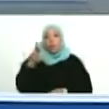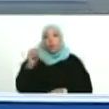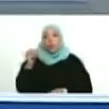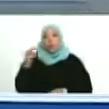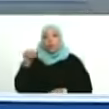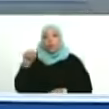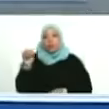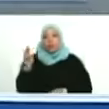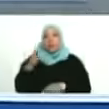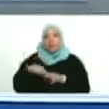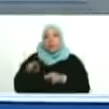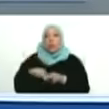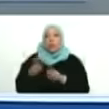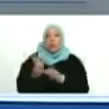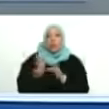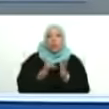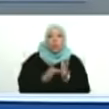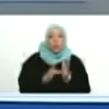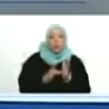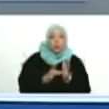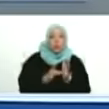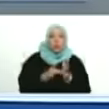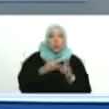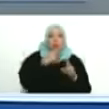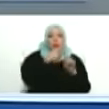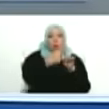Niño Jesús, La Cruz,